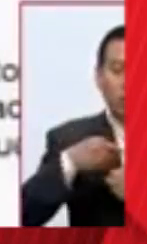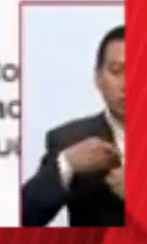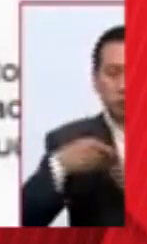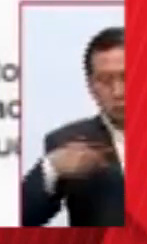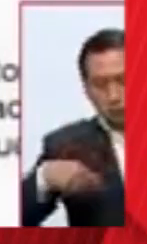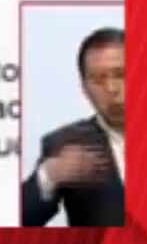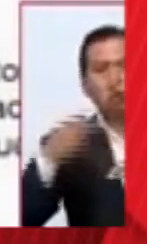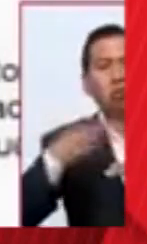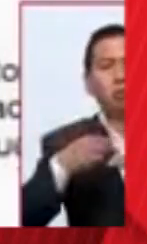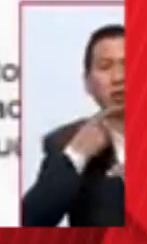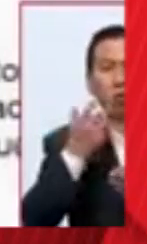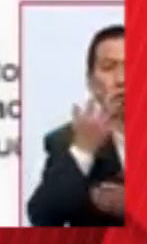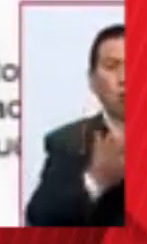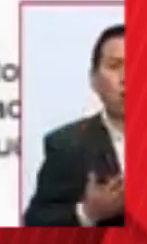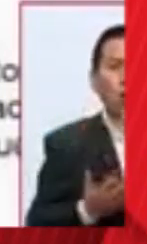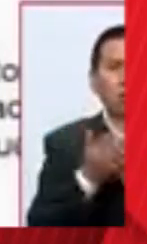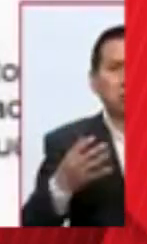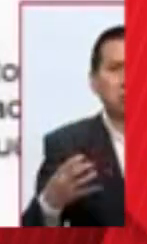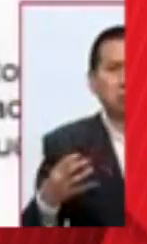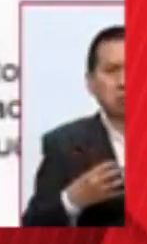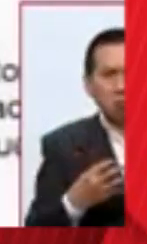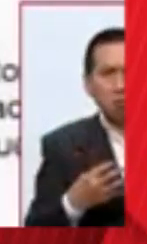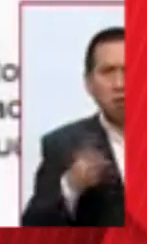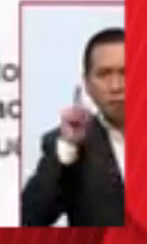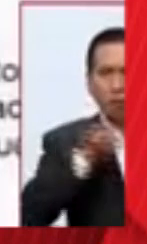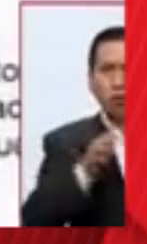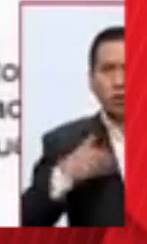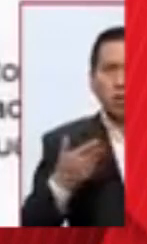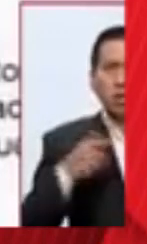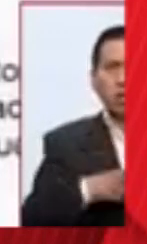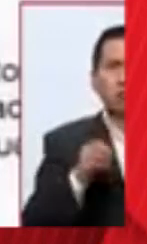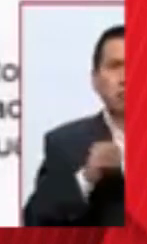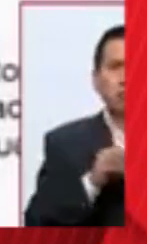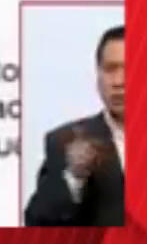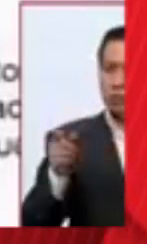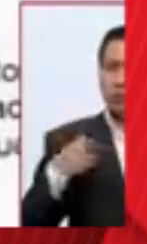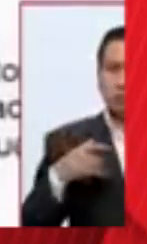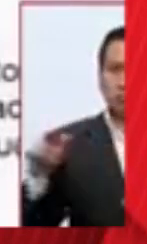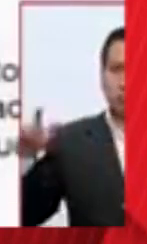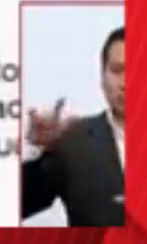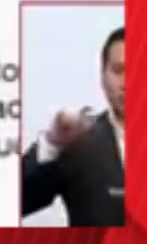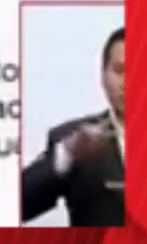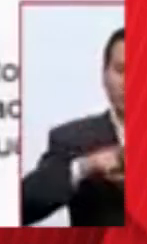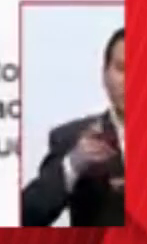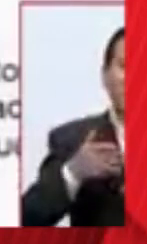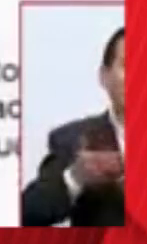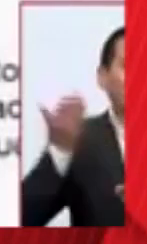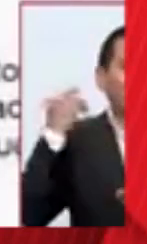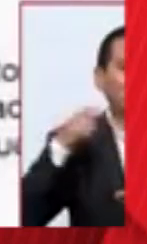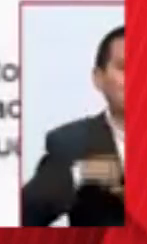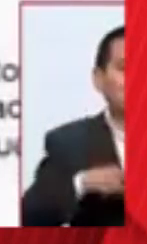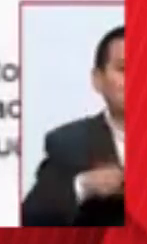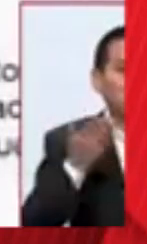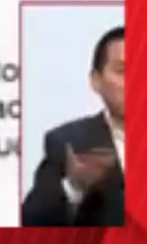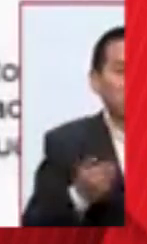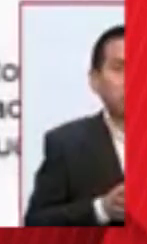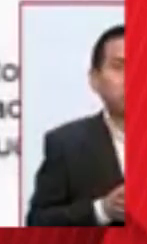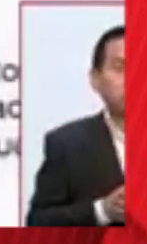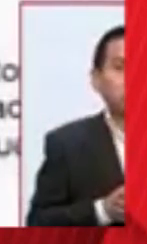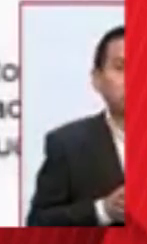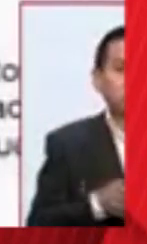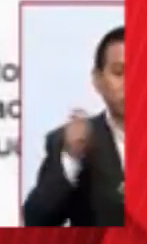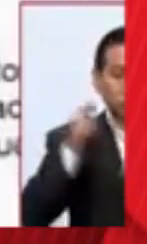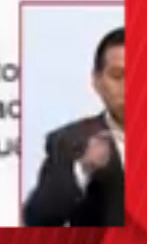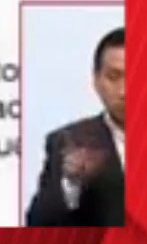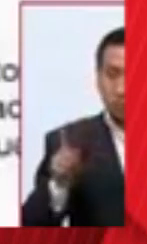decían guantes, y hay fotografías incluso del Hércules C-130. Esto